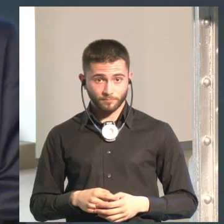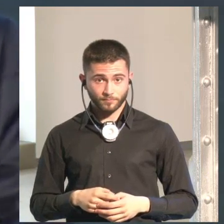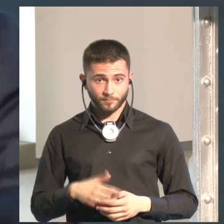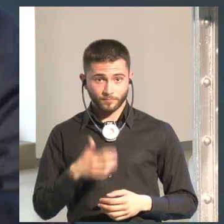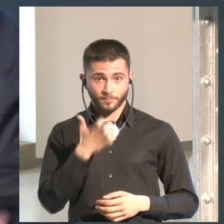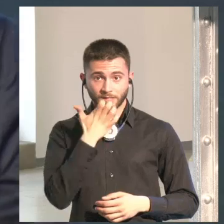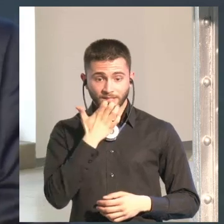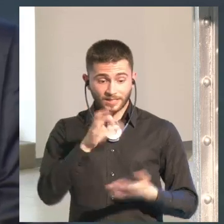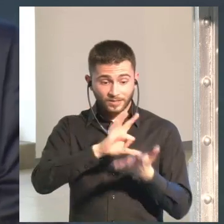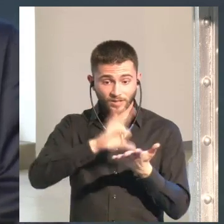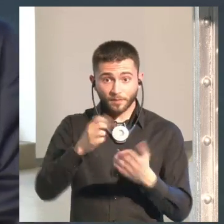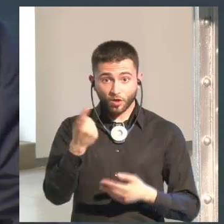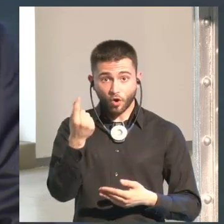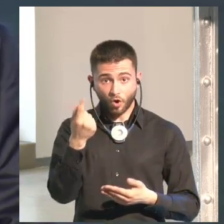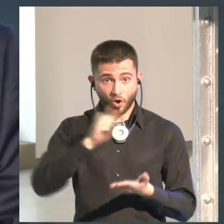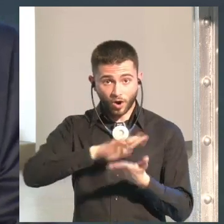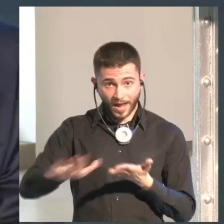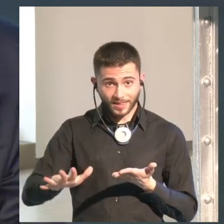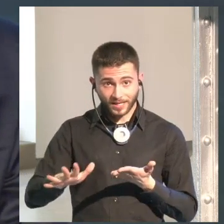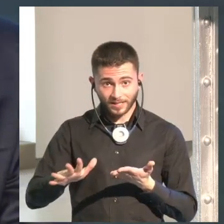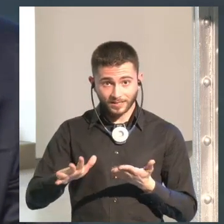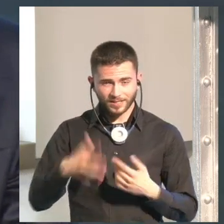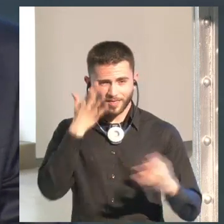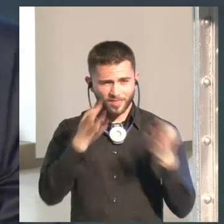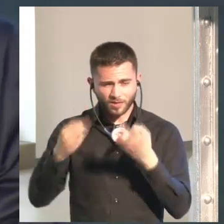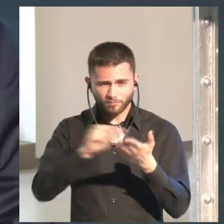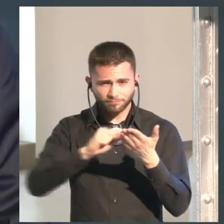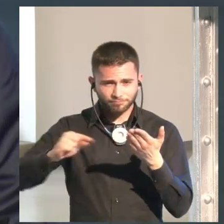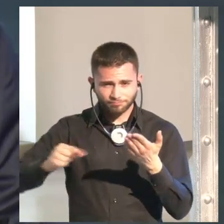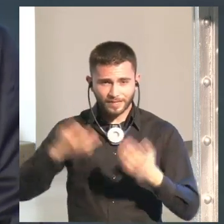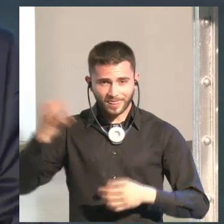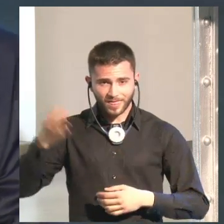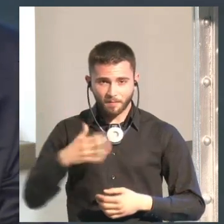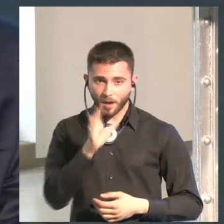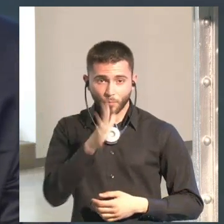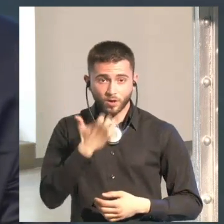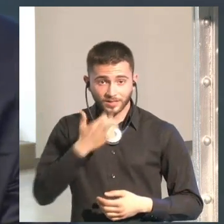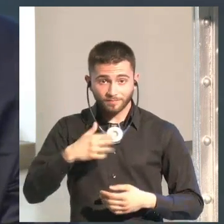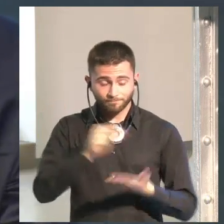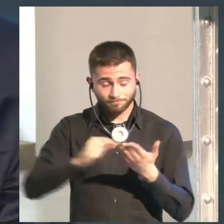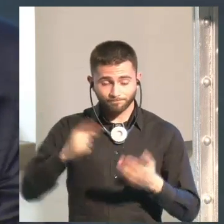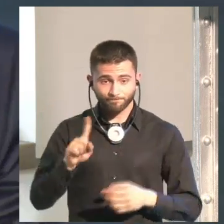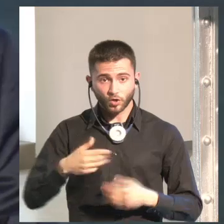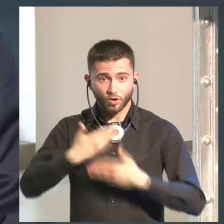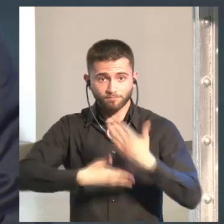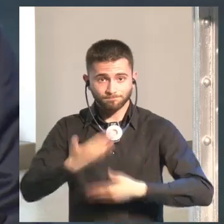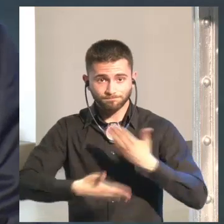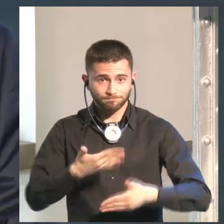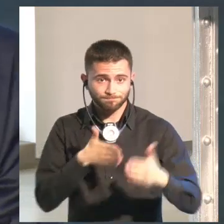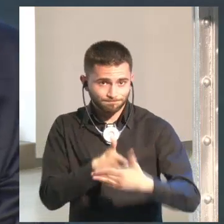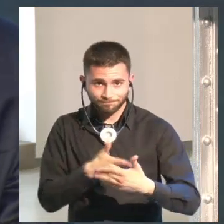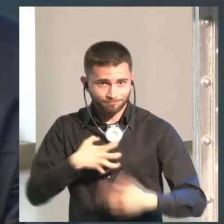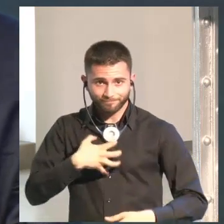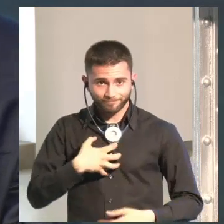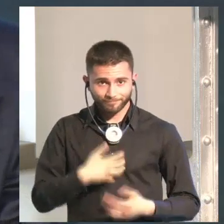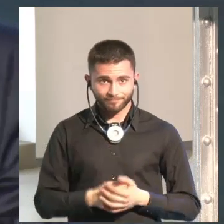de estos que menciono es gratuito, tienen que completar sus datos, si no, no pueden avanzar, tienen que aceptar determinados términos y condiciones, de